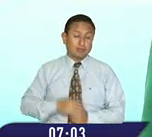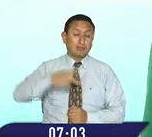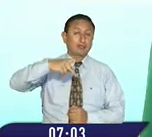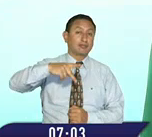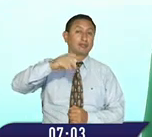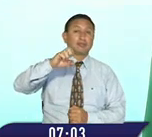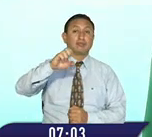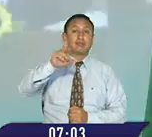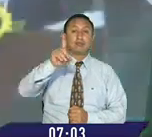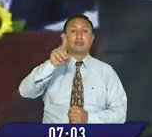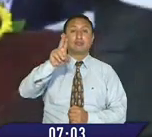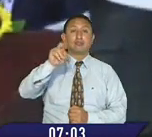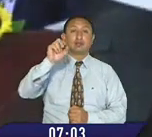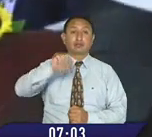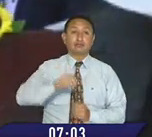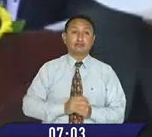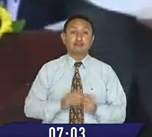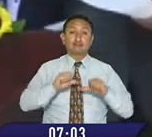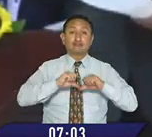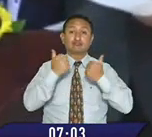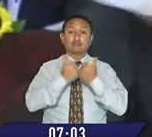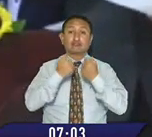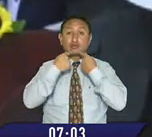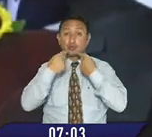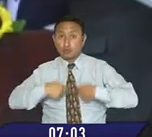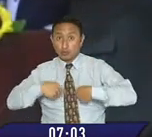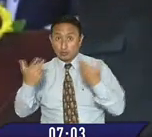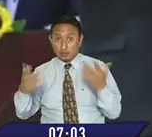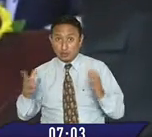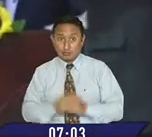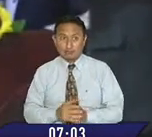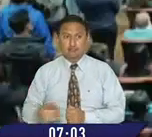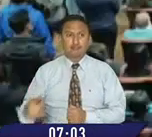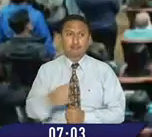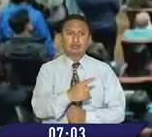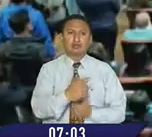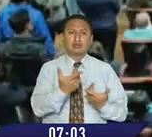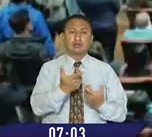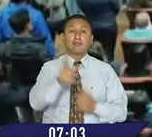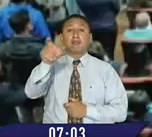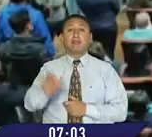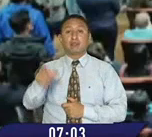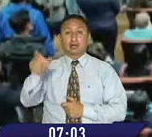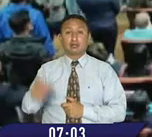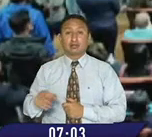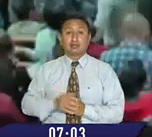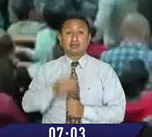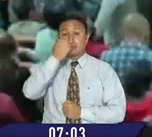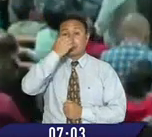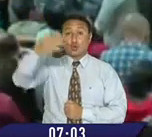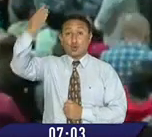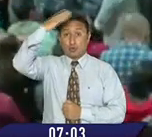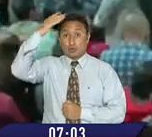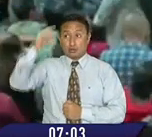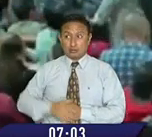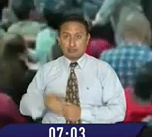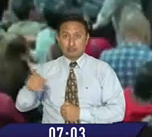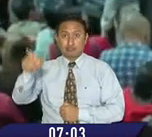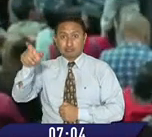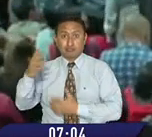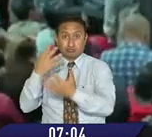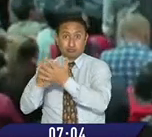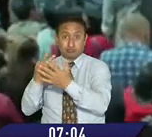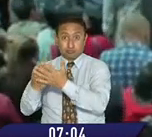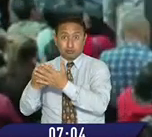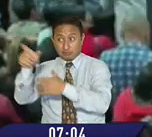Palacios, convocó a una asamblea ciudadana tras conocerse un posible traslado de privados de libertad desde Santo Domingo hasta la cárcel de Turi.